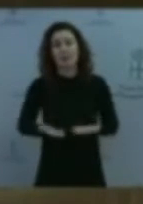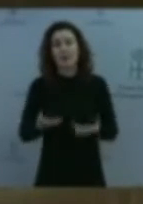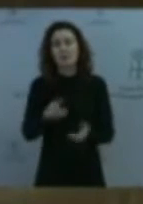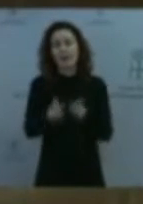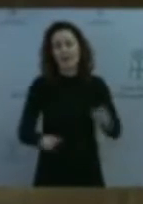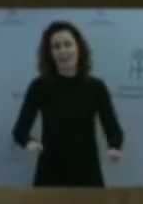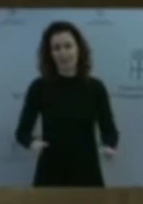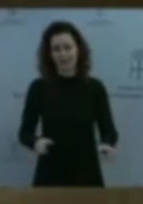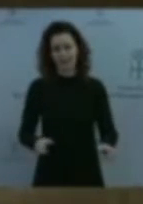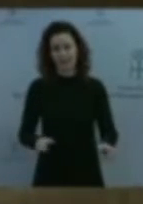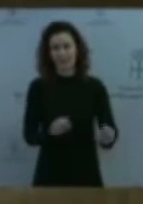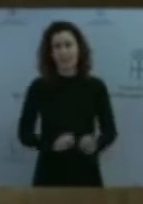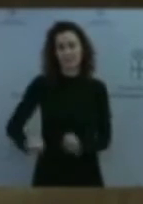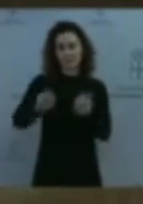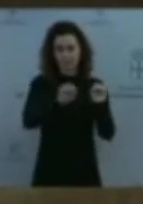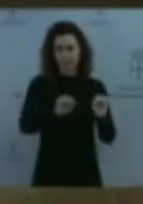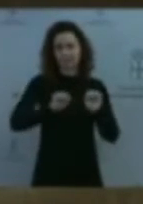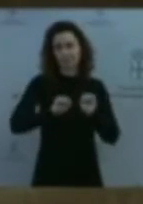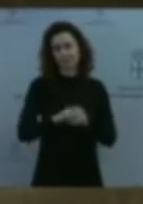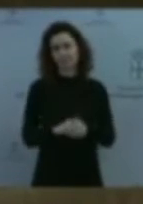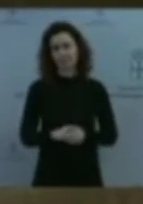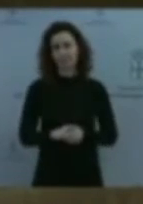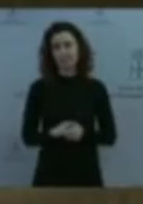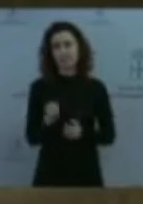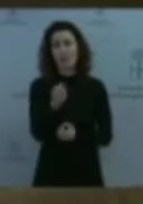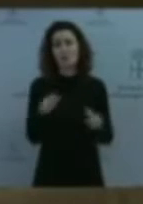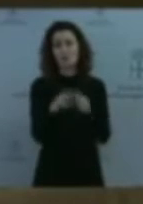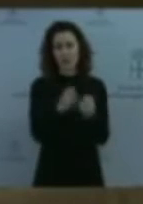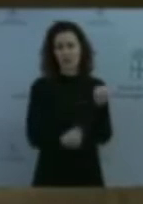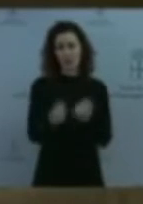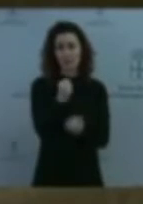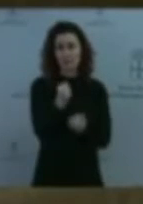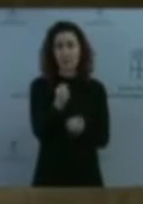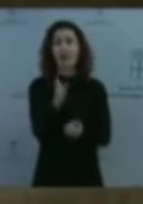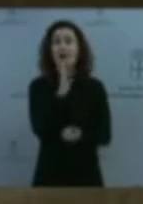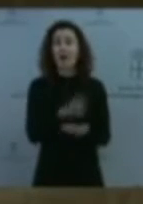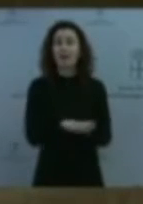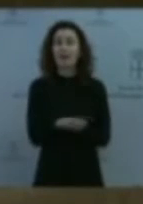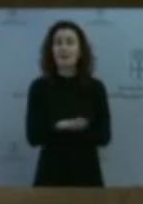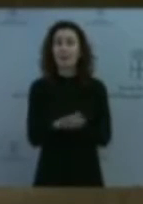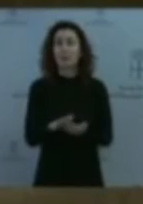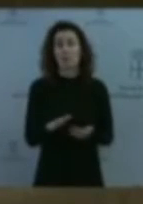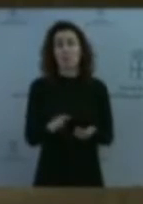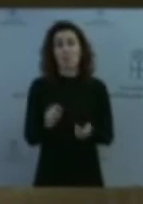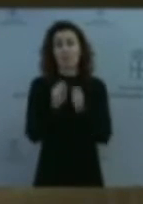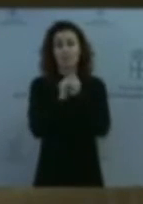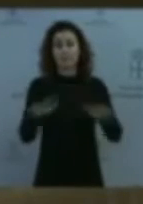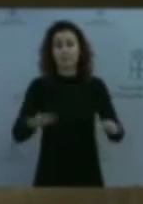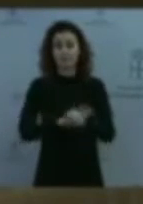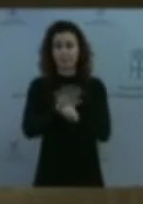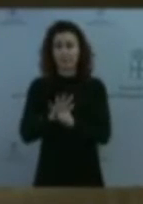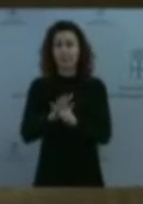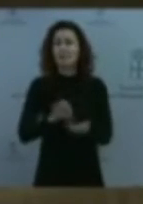económico. Lo decía antes, si algo nos ha enseñado esta pandemia es que los servicios públicos son esenciales, que